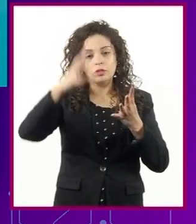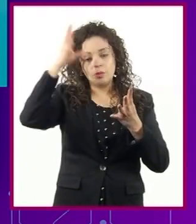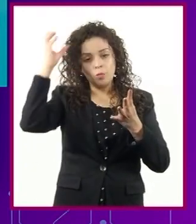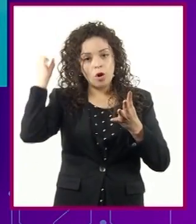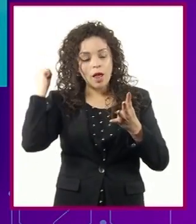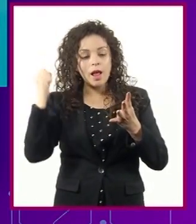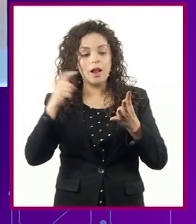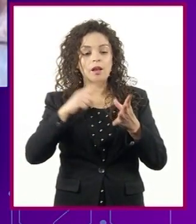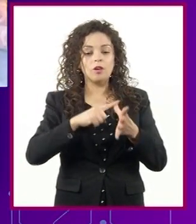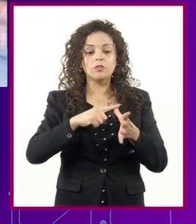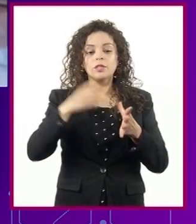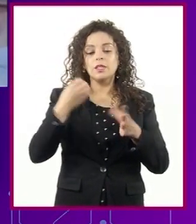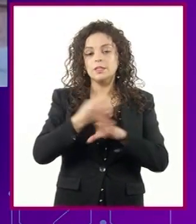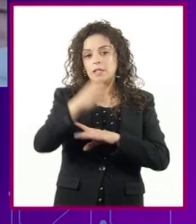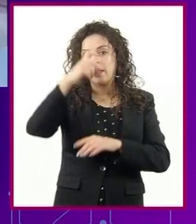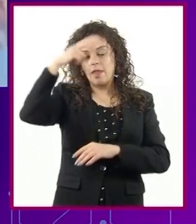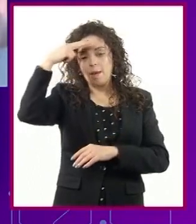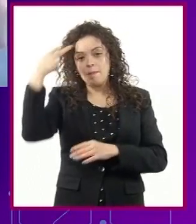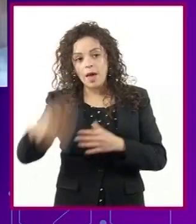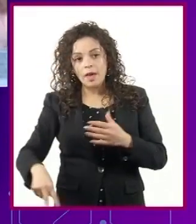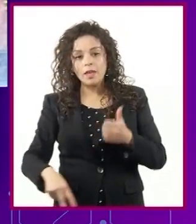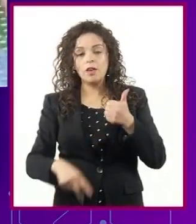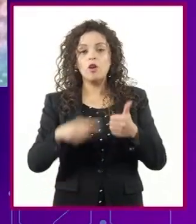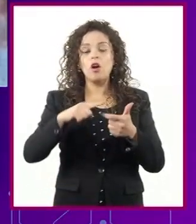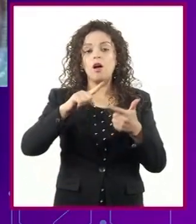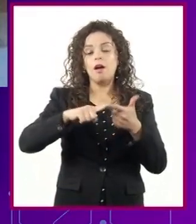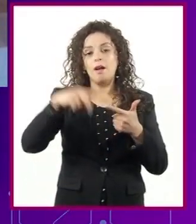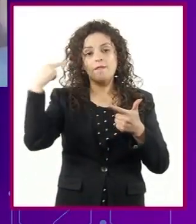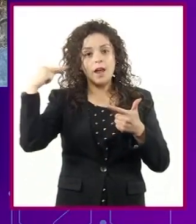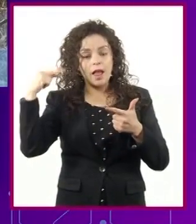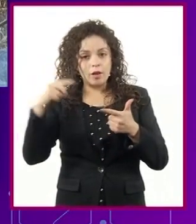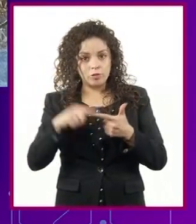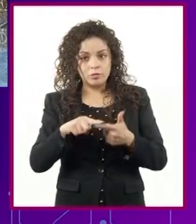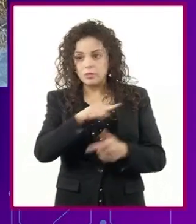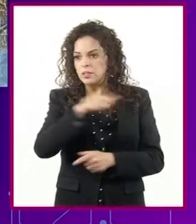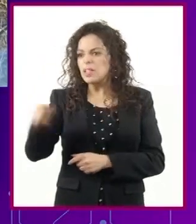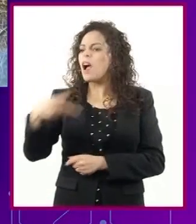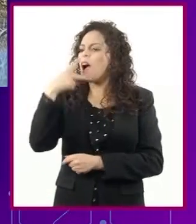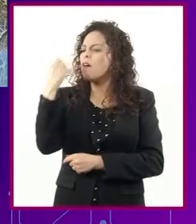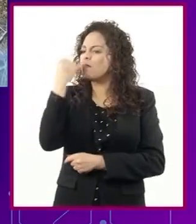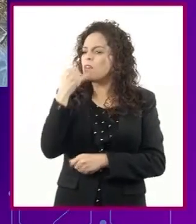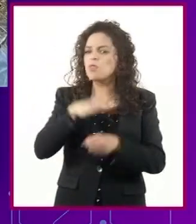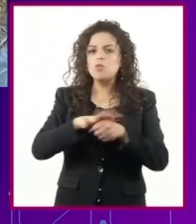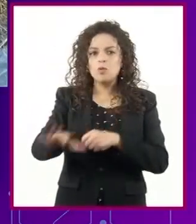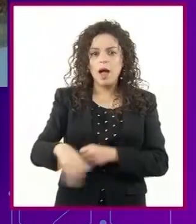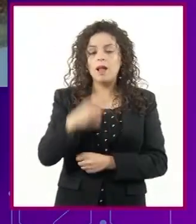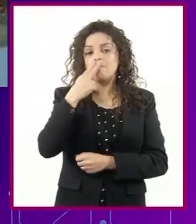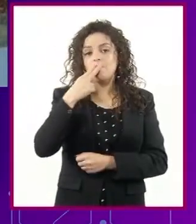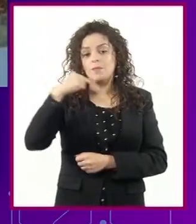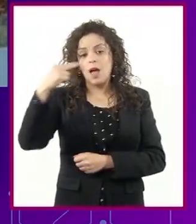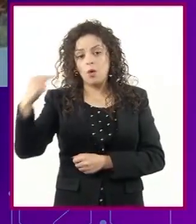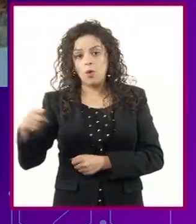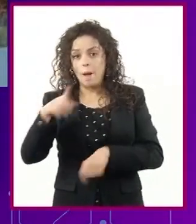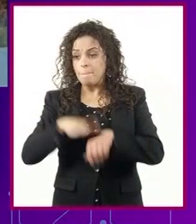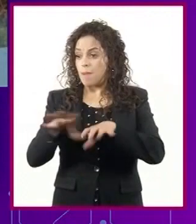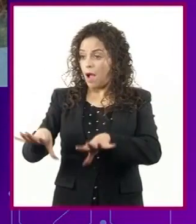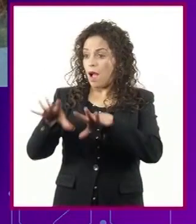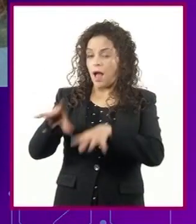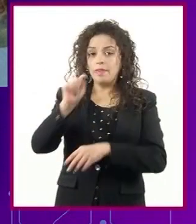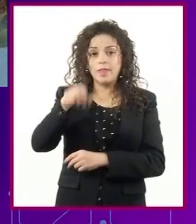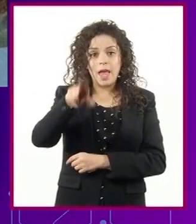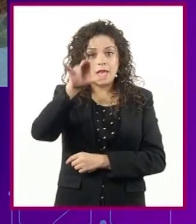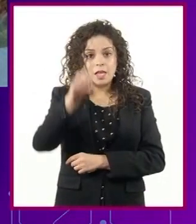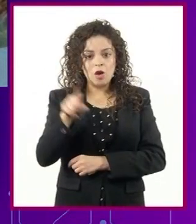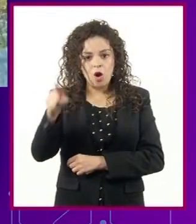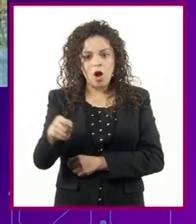Veracruz. Los nahuas hablan náhuatl y entre sus costumbres destaca el tequio, un trabajo que